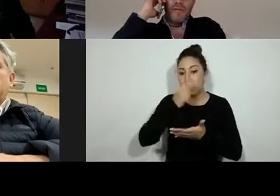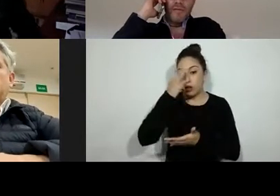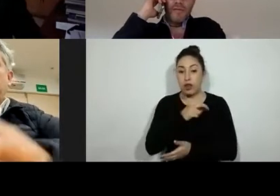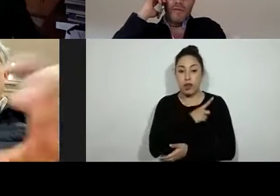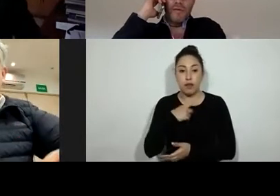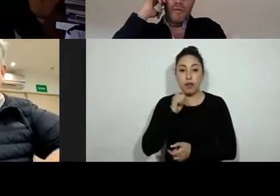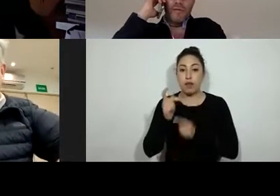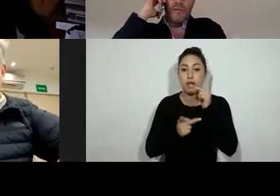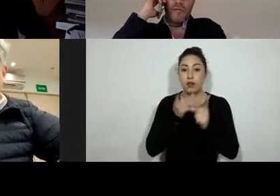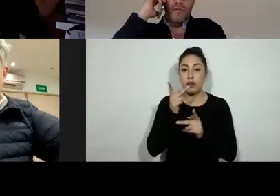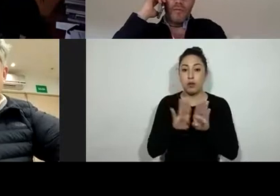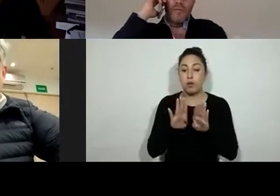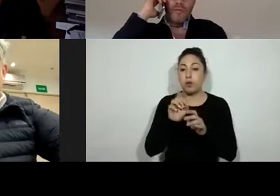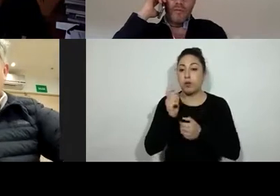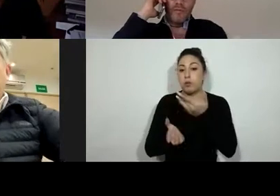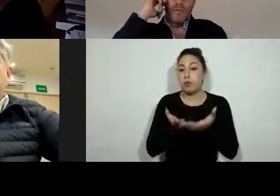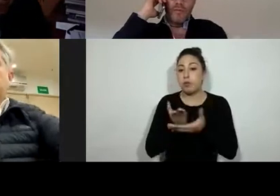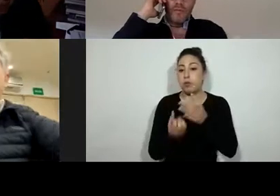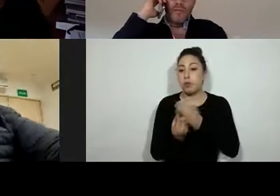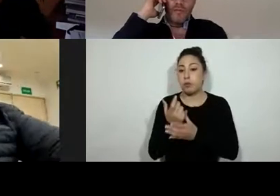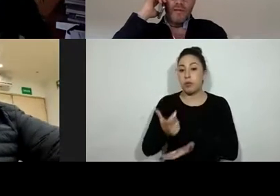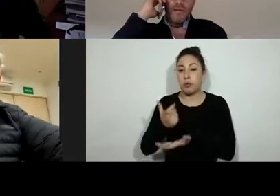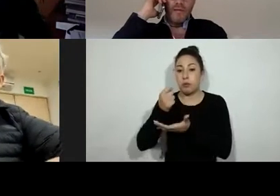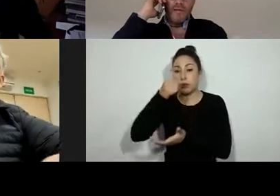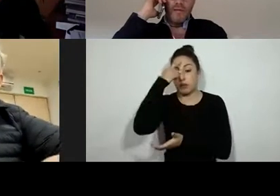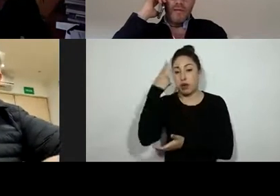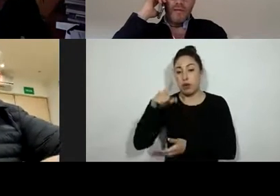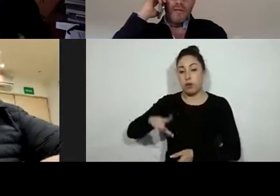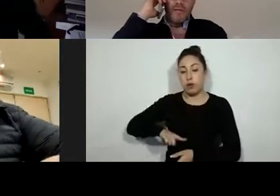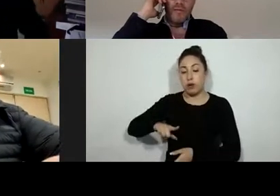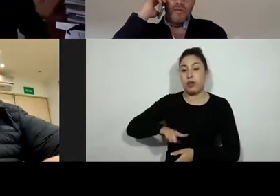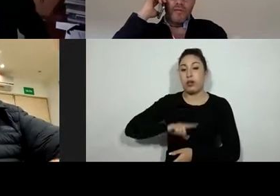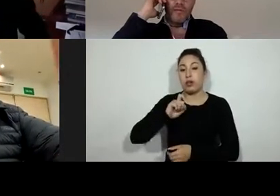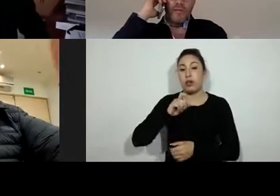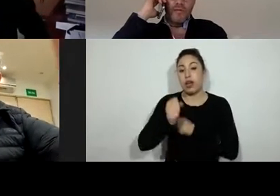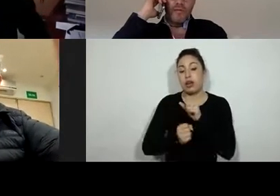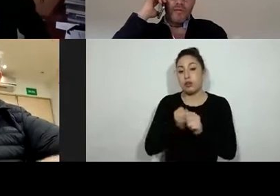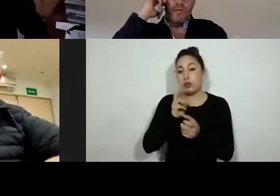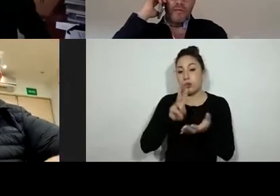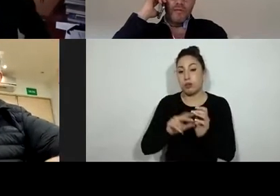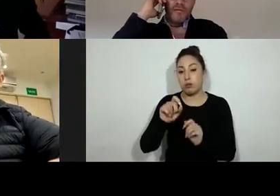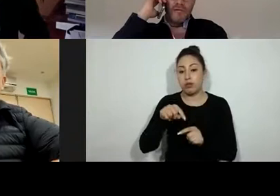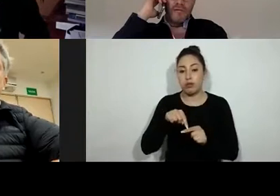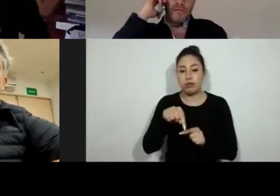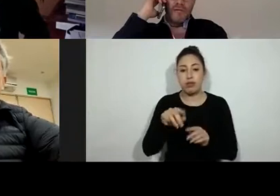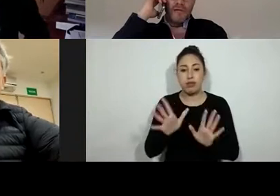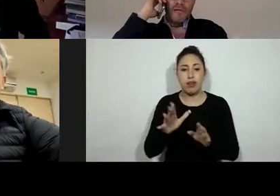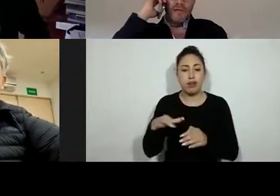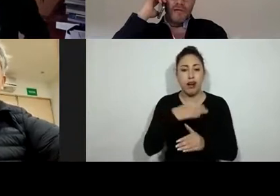un nuevo presupuesto de egresos del 2020 que está por terminar